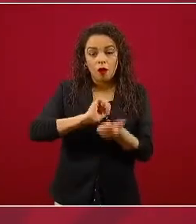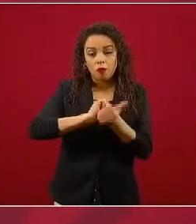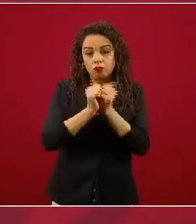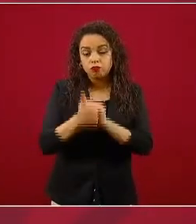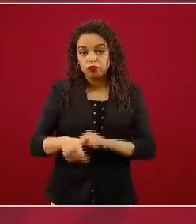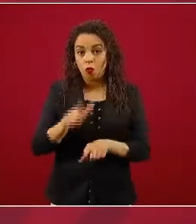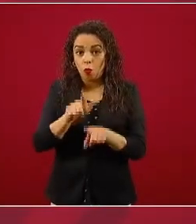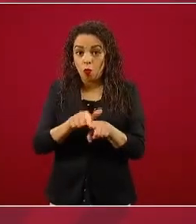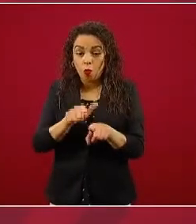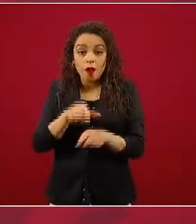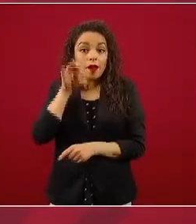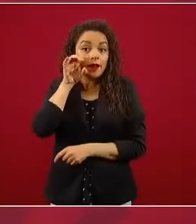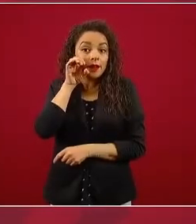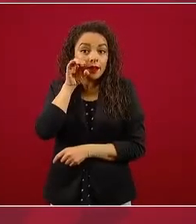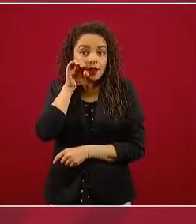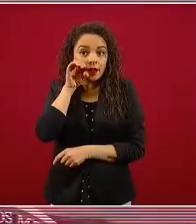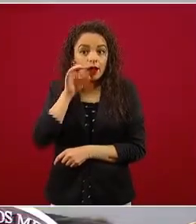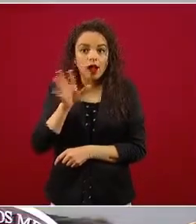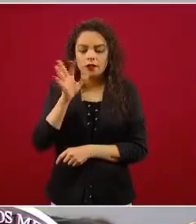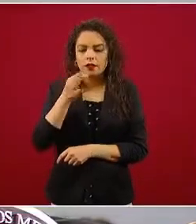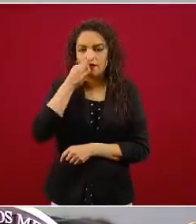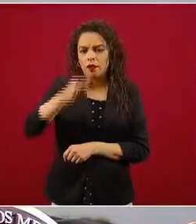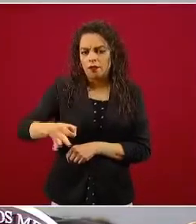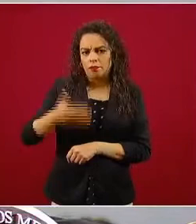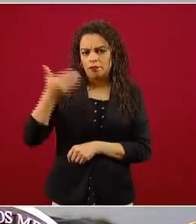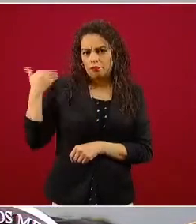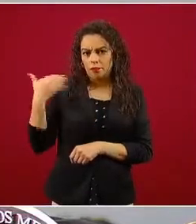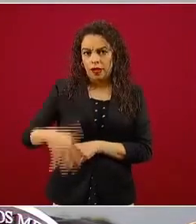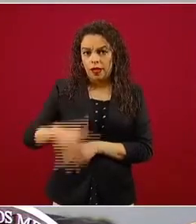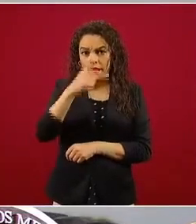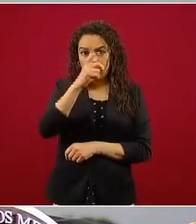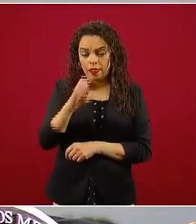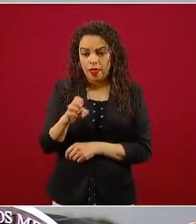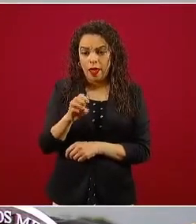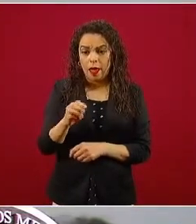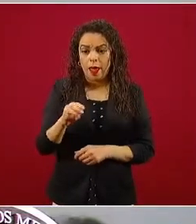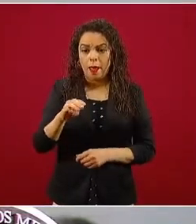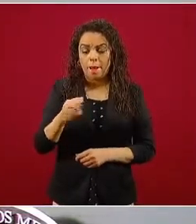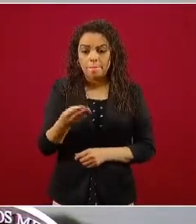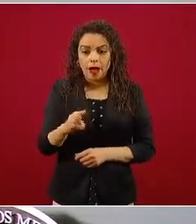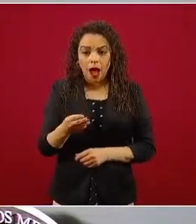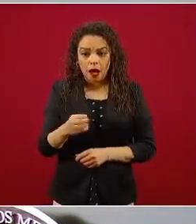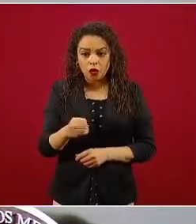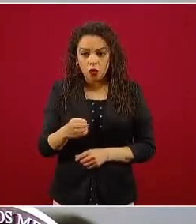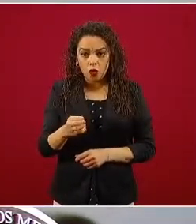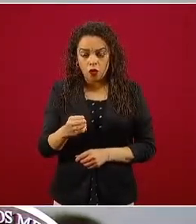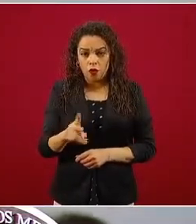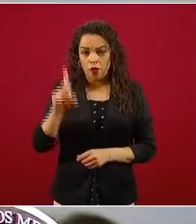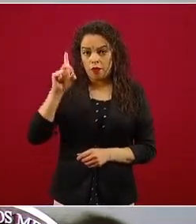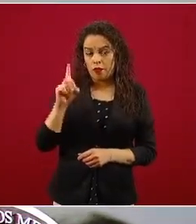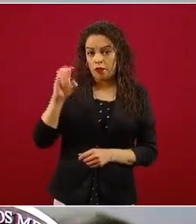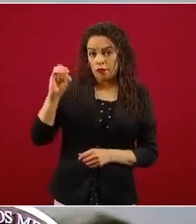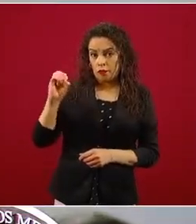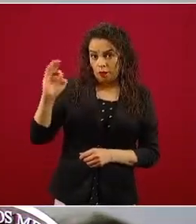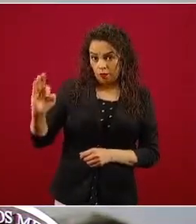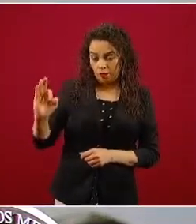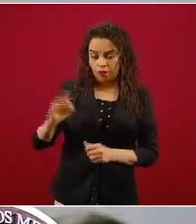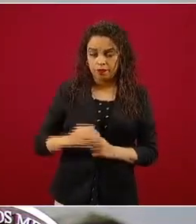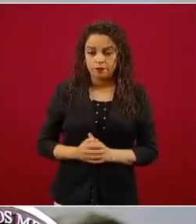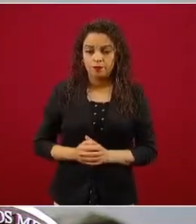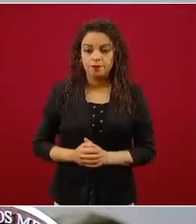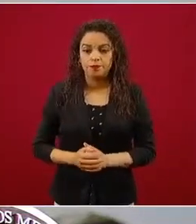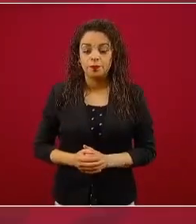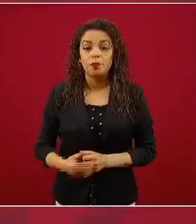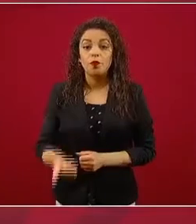estipulado en el acuerdo del 15 de mayo, en el diario oficial, en la parte